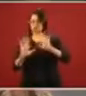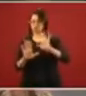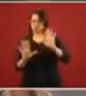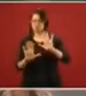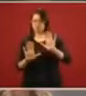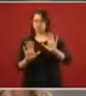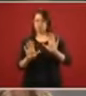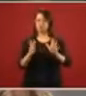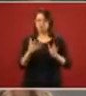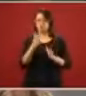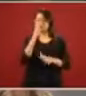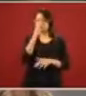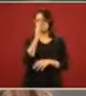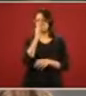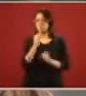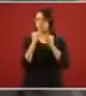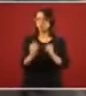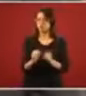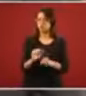pero tampoco podría yo